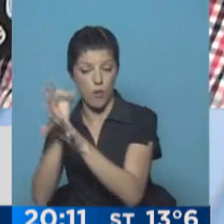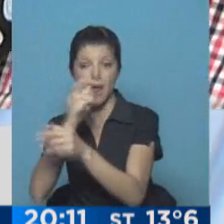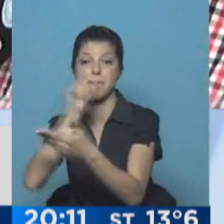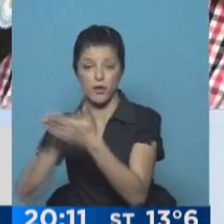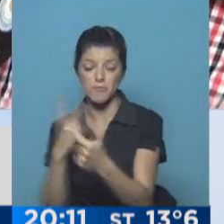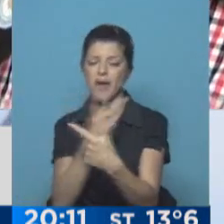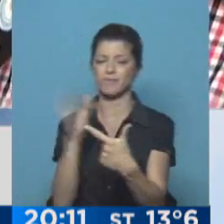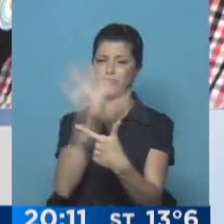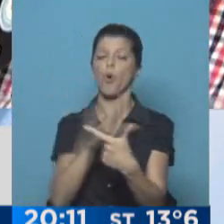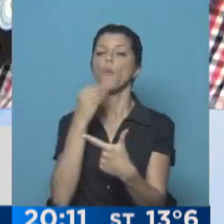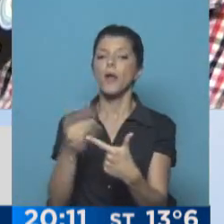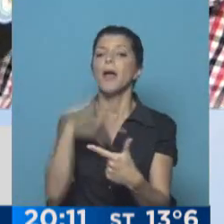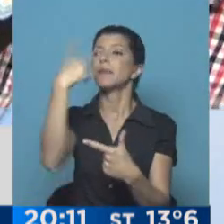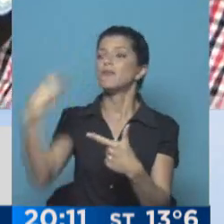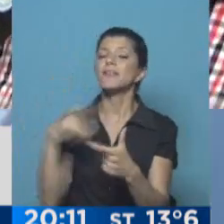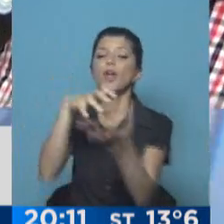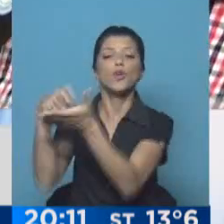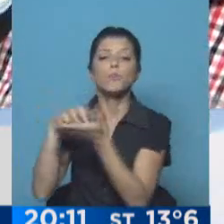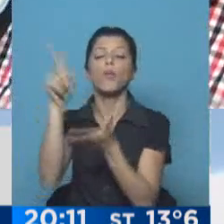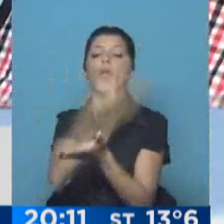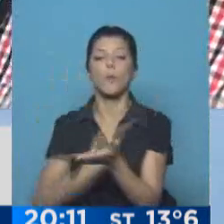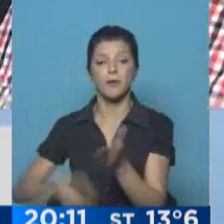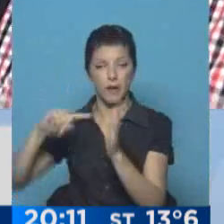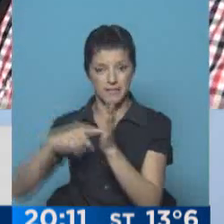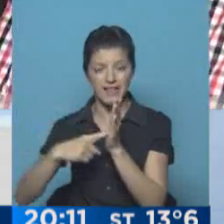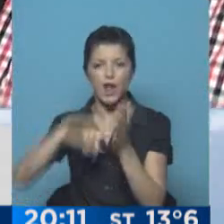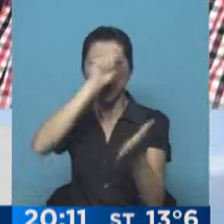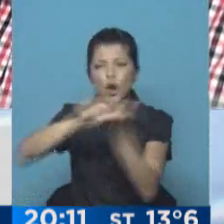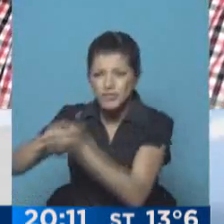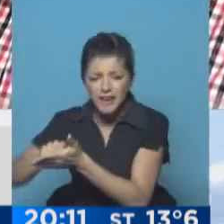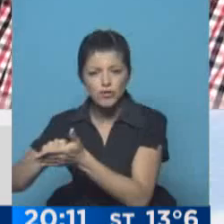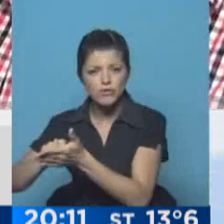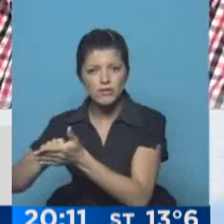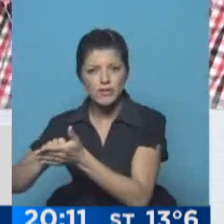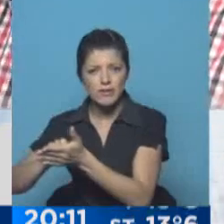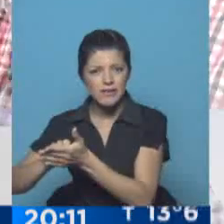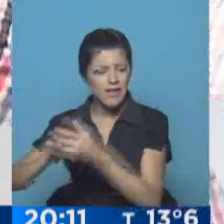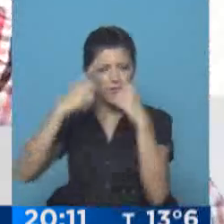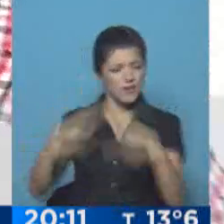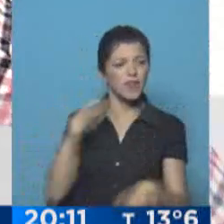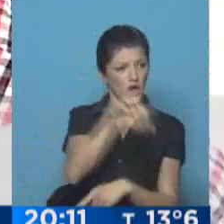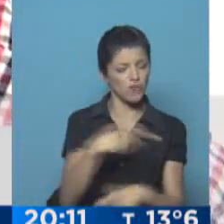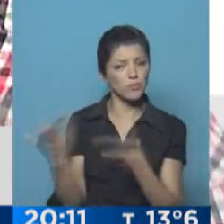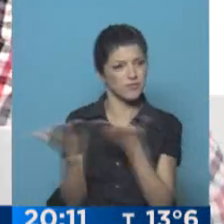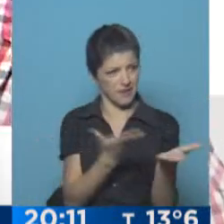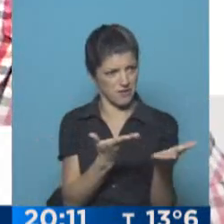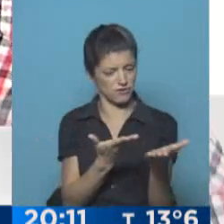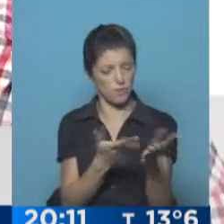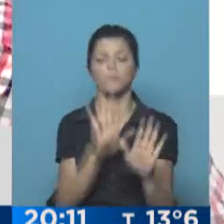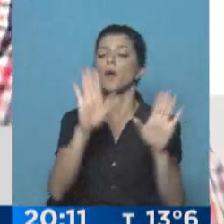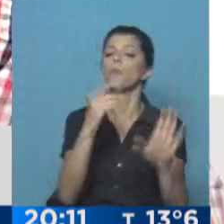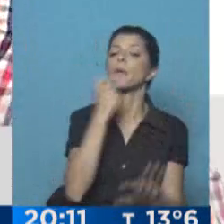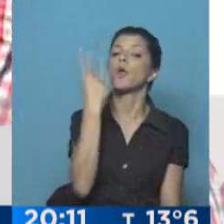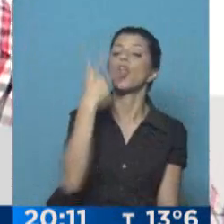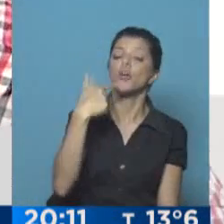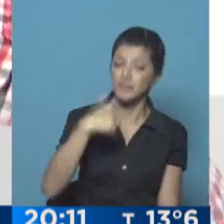facturan para varias reparticiones del gobierno porteño una serie de contratos que no tienen nada que ver con su naturaleza. En el caso de la usina, es una